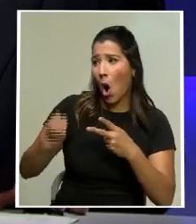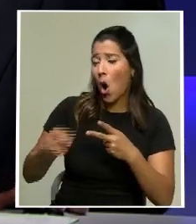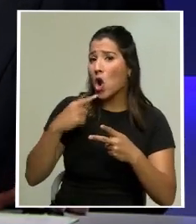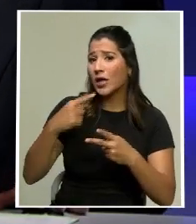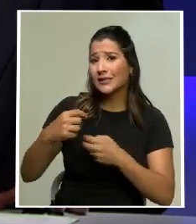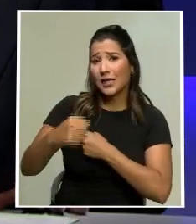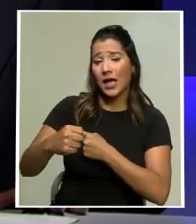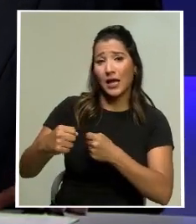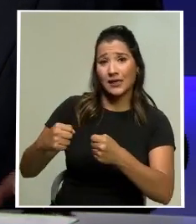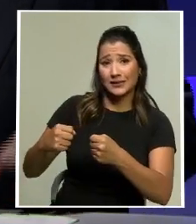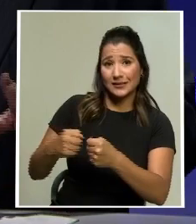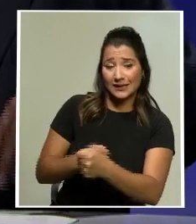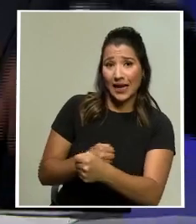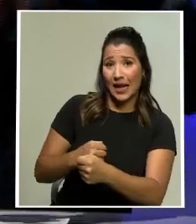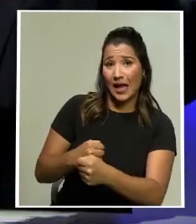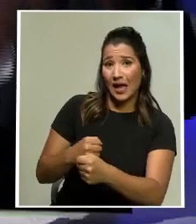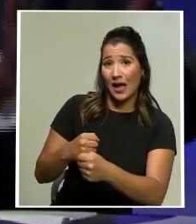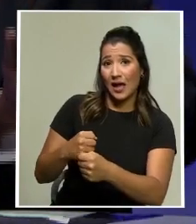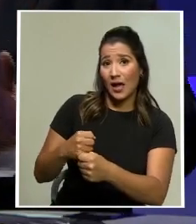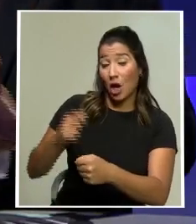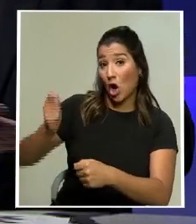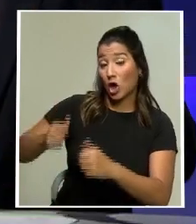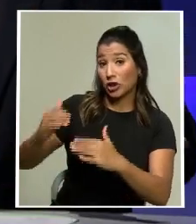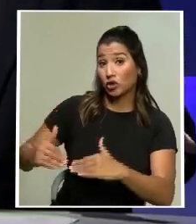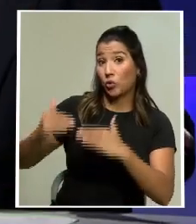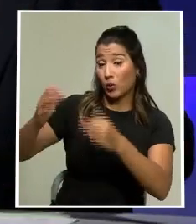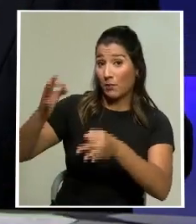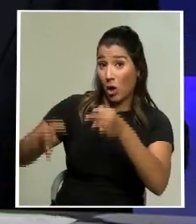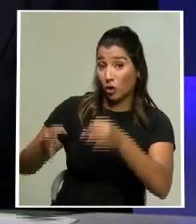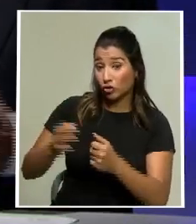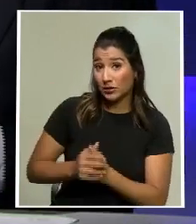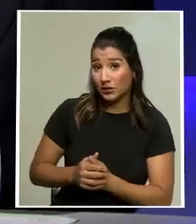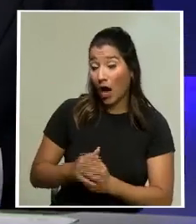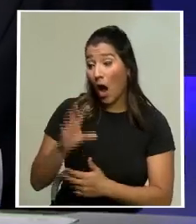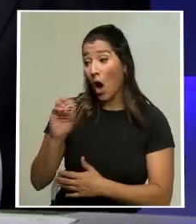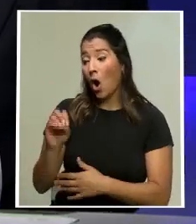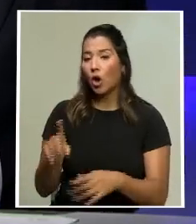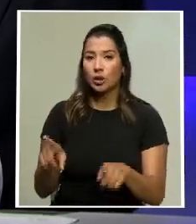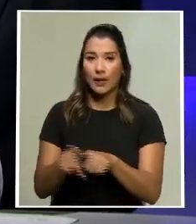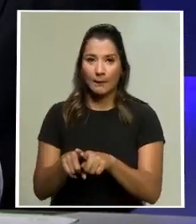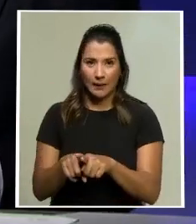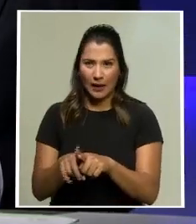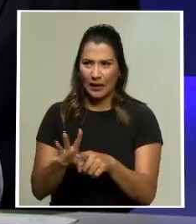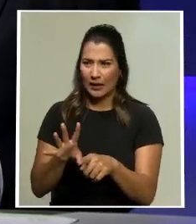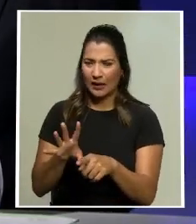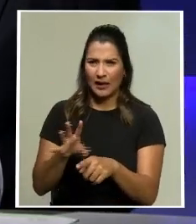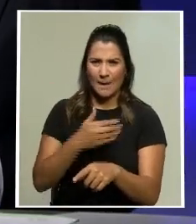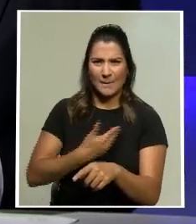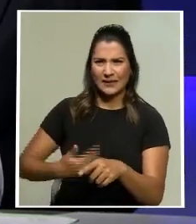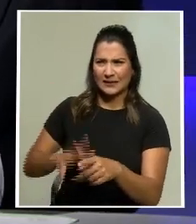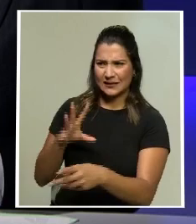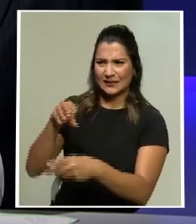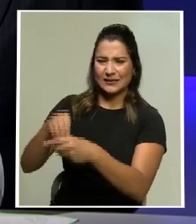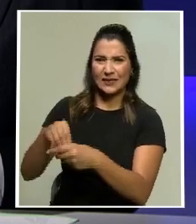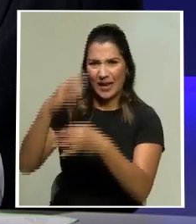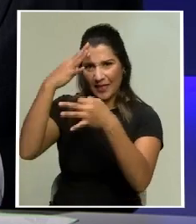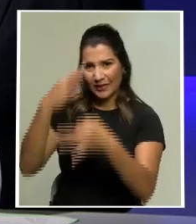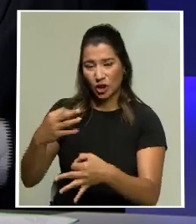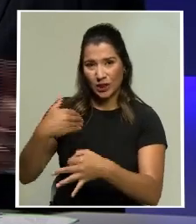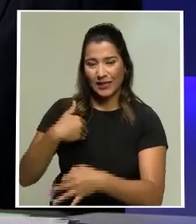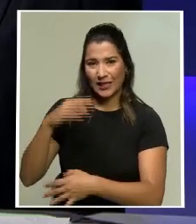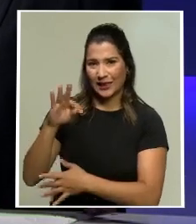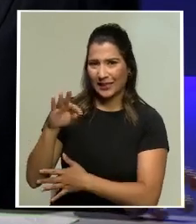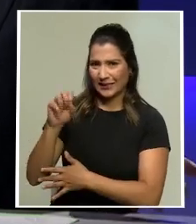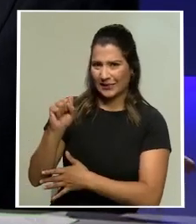de Justicia. O que se entrometa en las atribuciones del Tribunal Supremo Electoral.